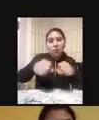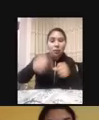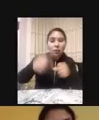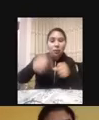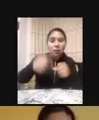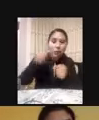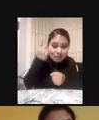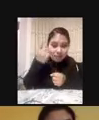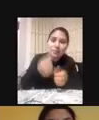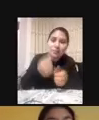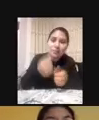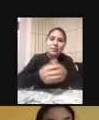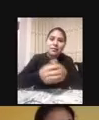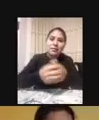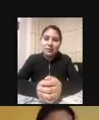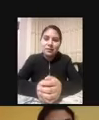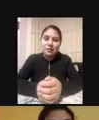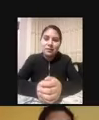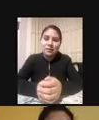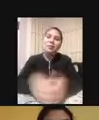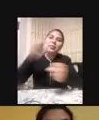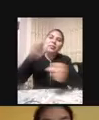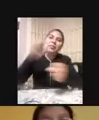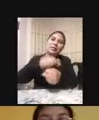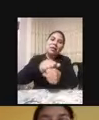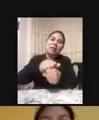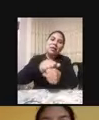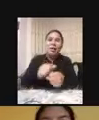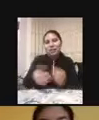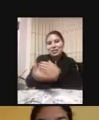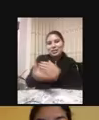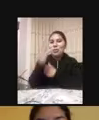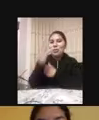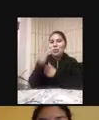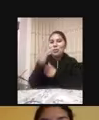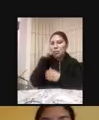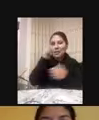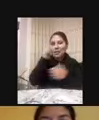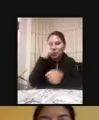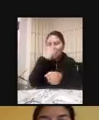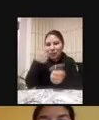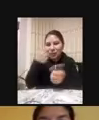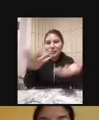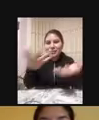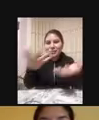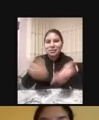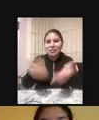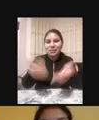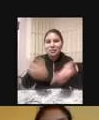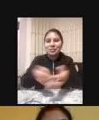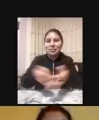estamos haciendo, porque este es un trabajo mucho más finito que los anteriores. Siguiente, por favor.